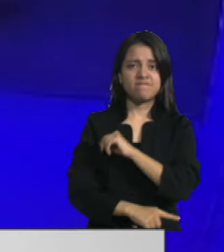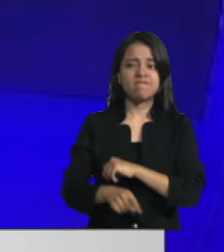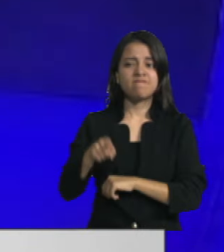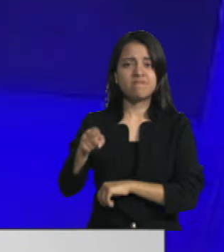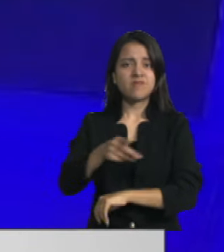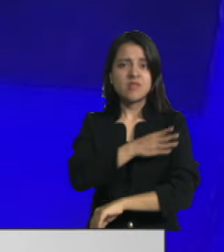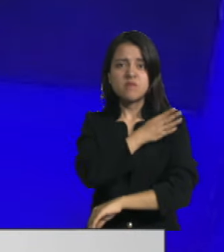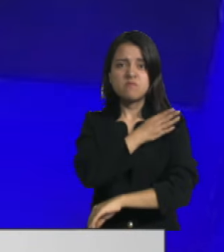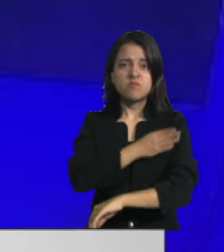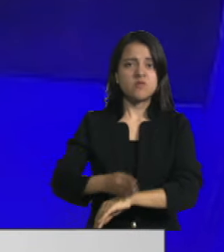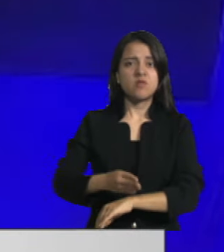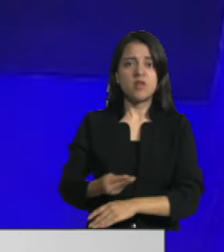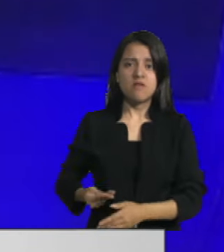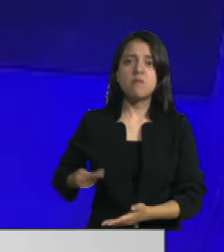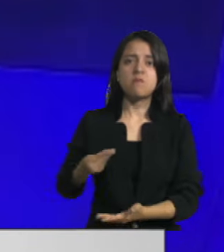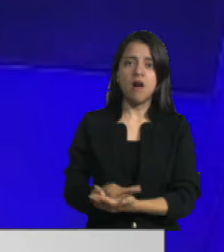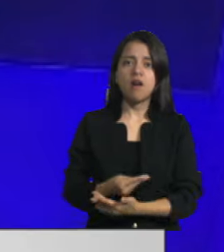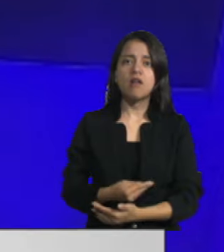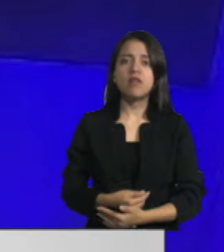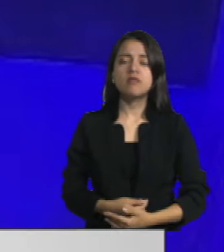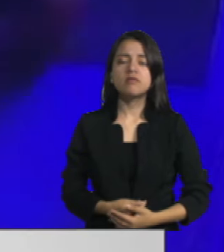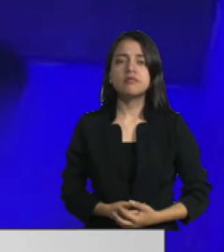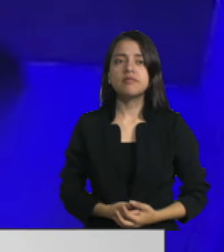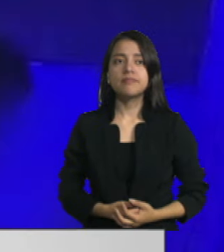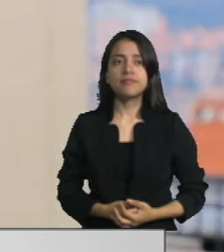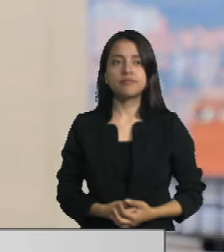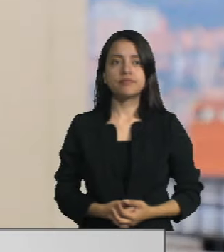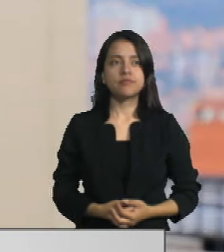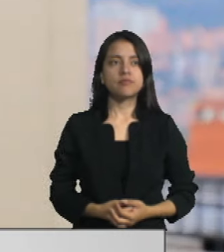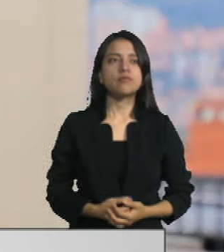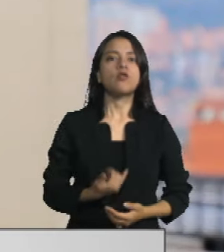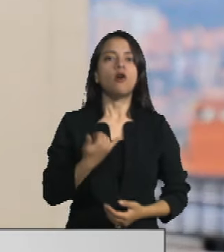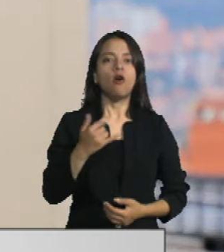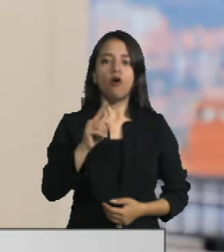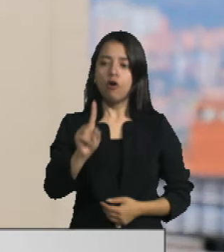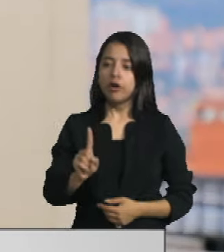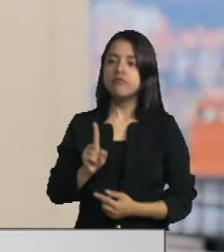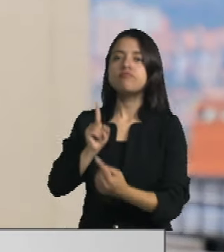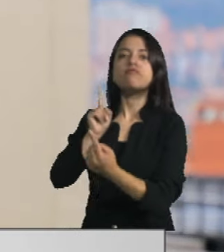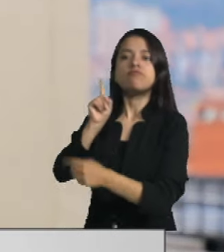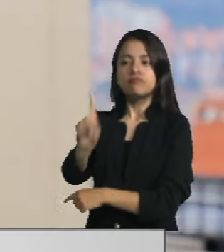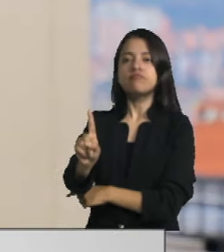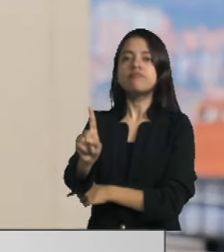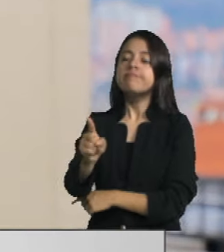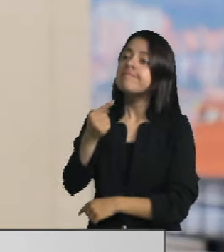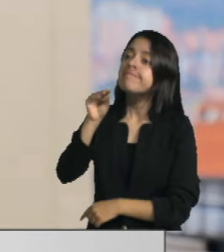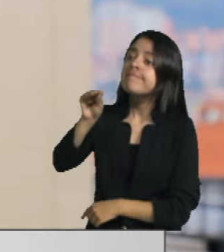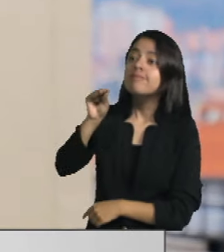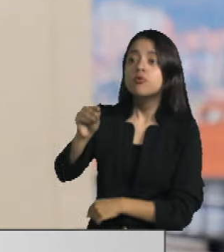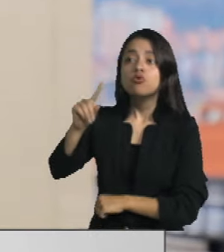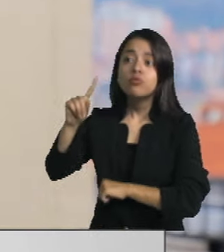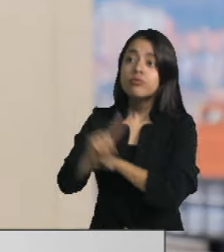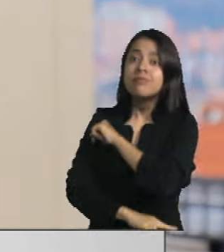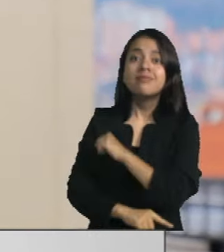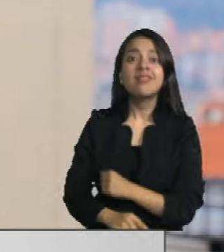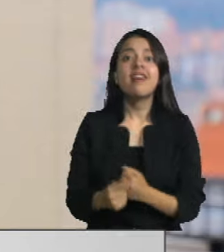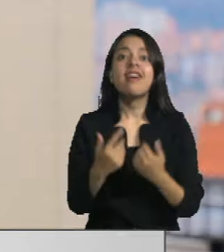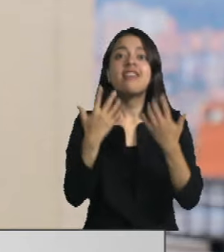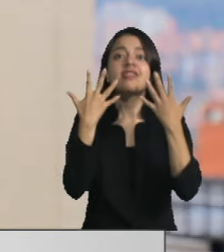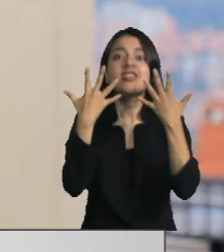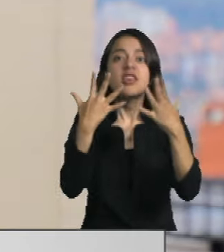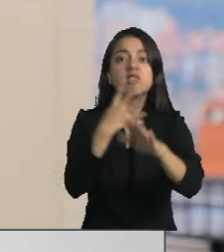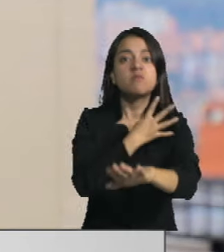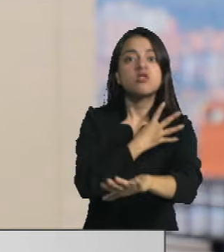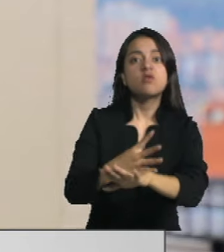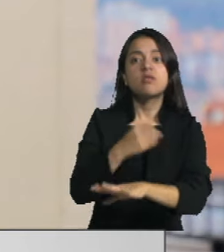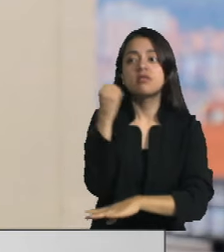al presunto responsable. Lo individualizamos y hoy ya tiene su resolución sancionatoria, una multa de 10 millones de